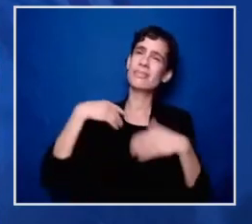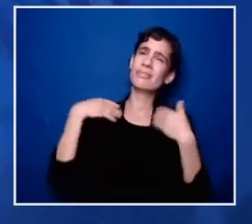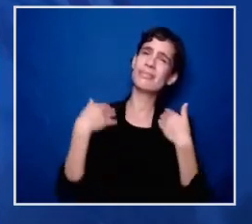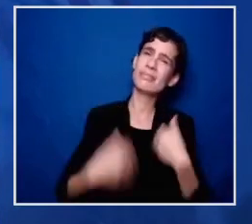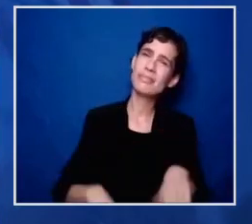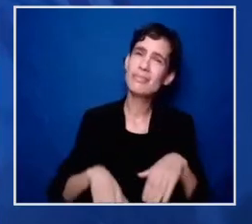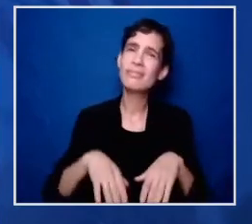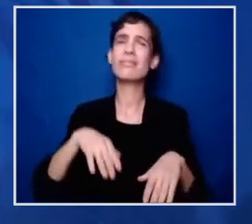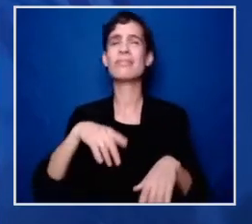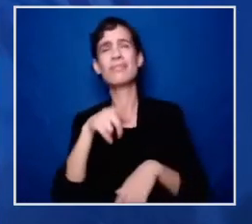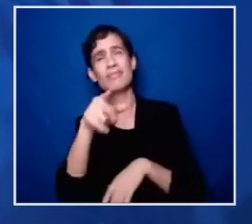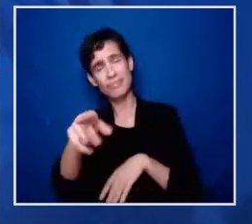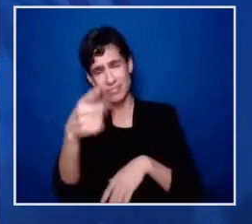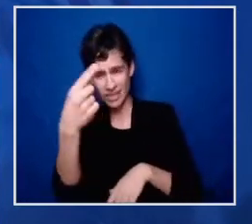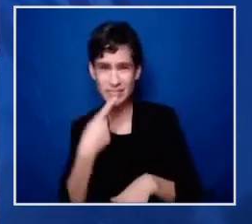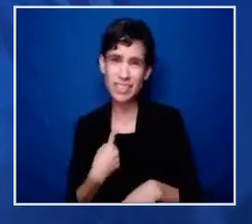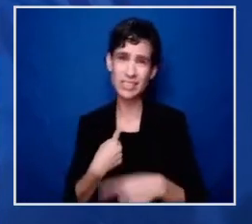que estaba